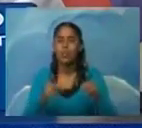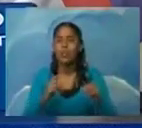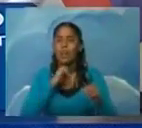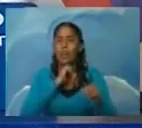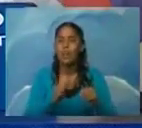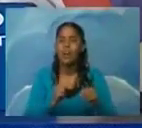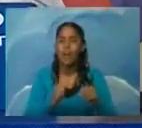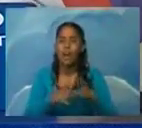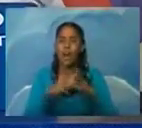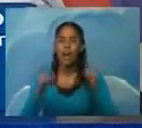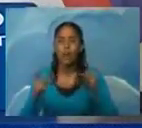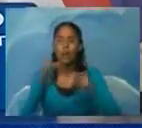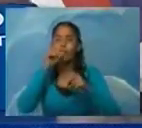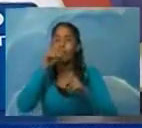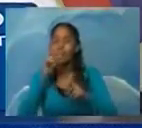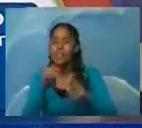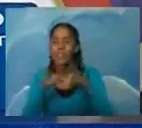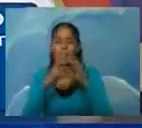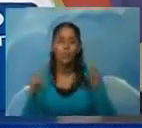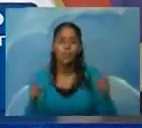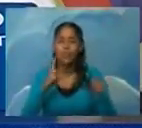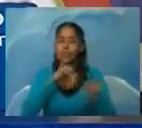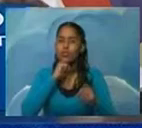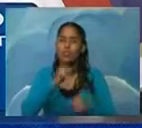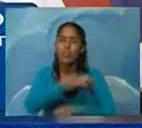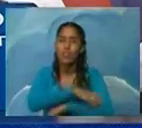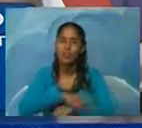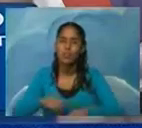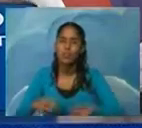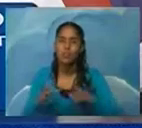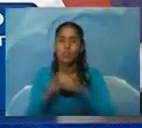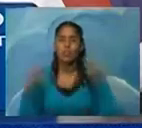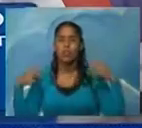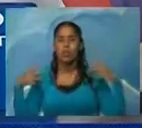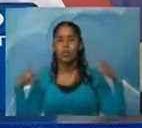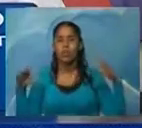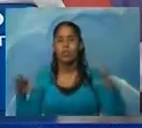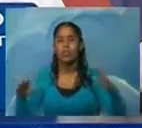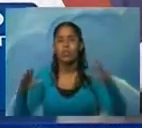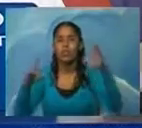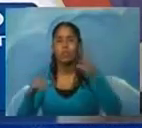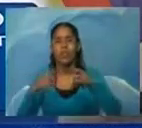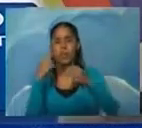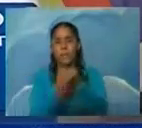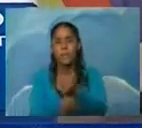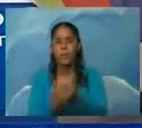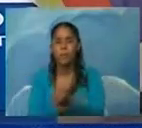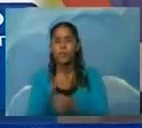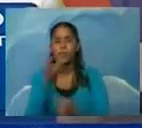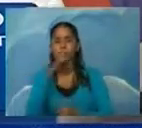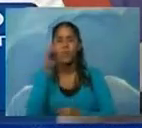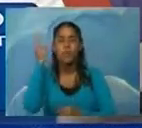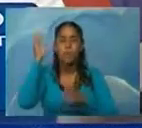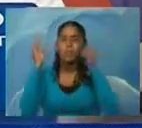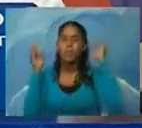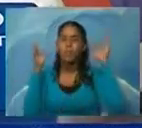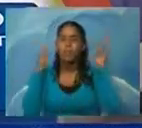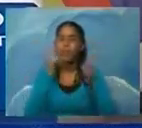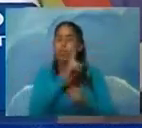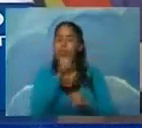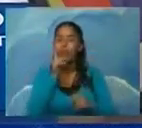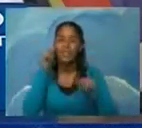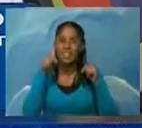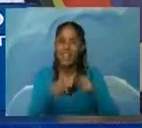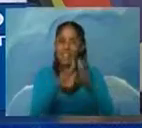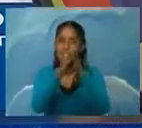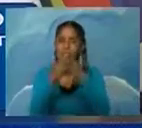al pelicano, y todos esos animalitos, hermano, la gacela, y, hermano Puerta, pero usted está inventando nombres. No, están aquí en la